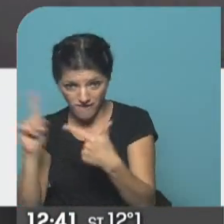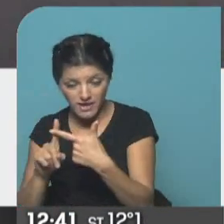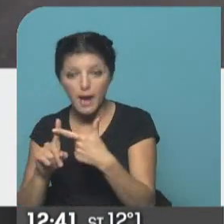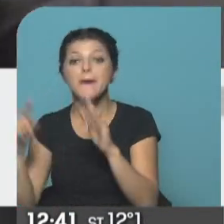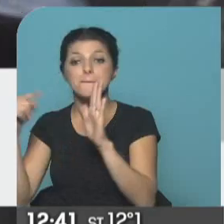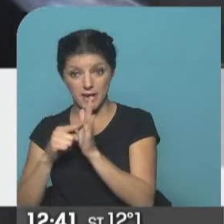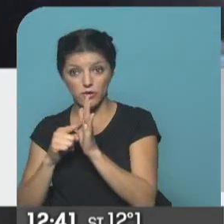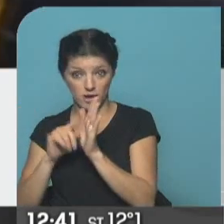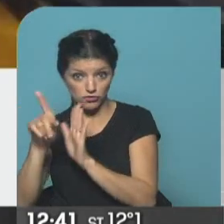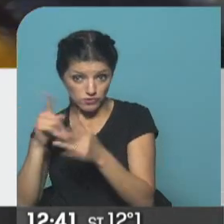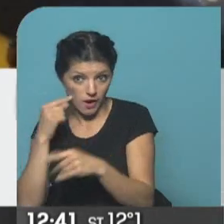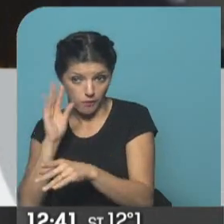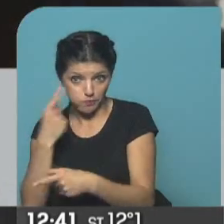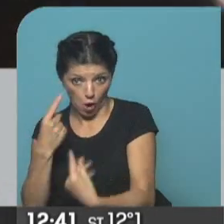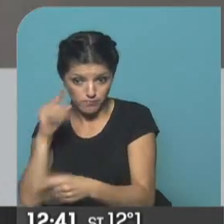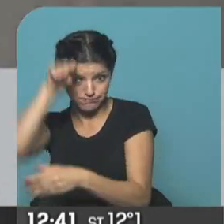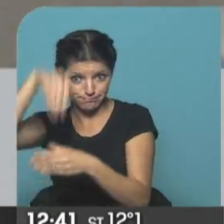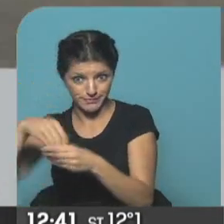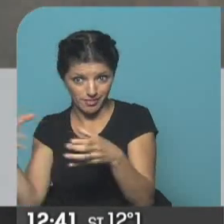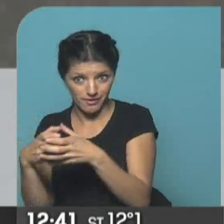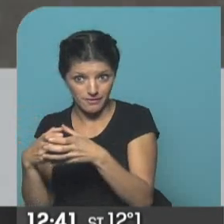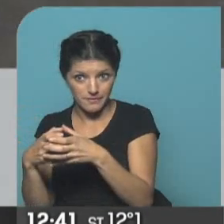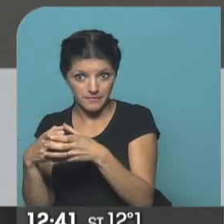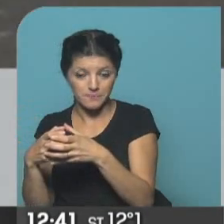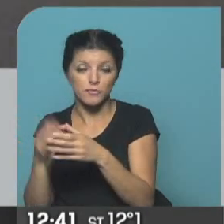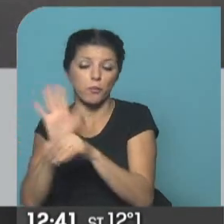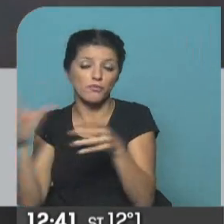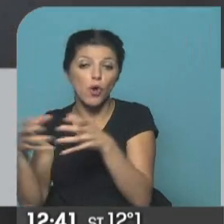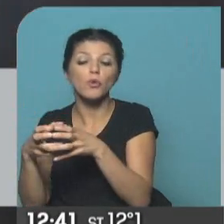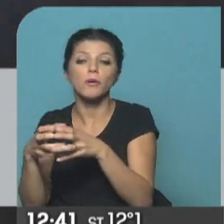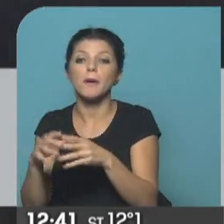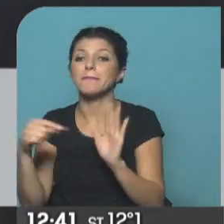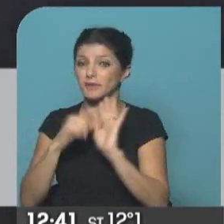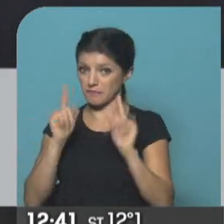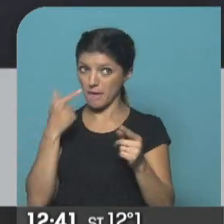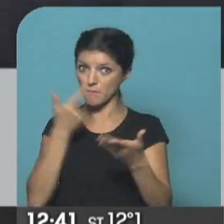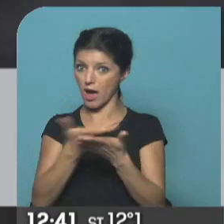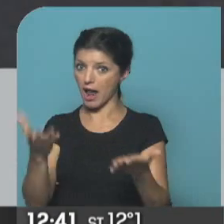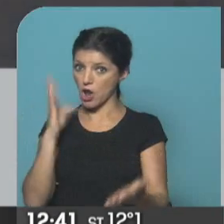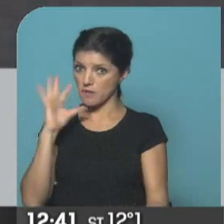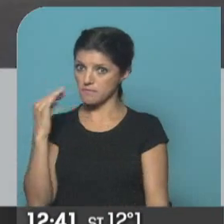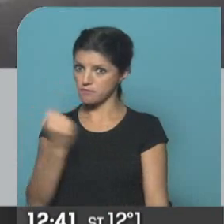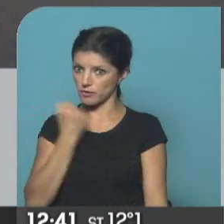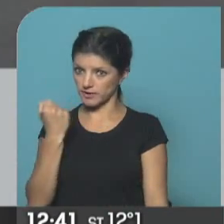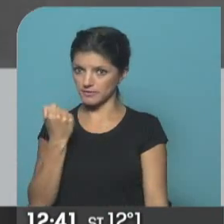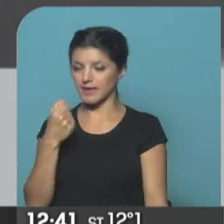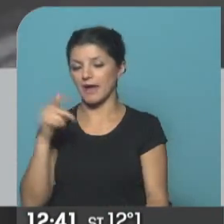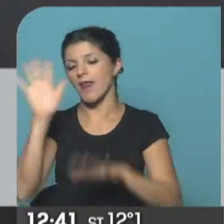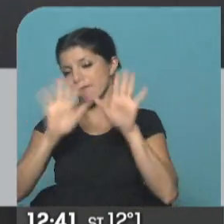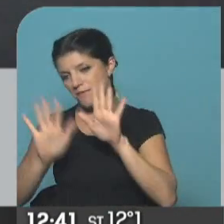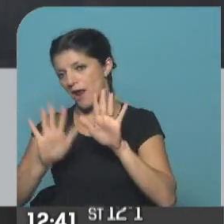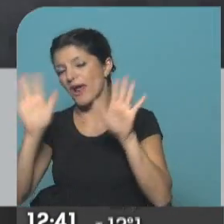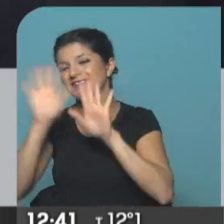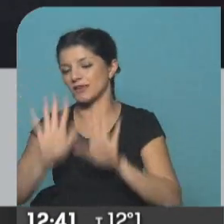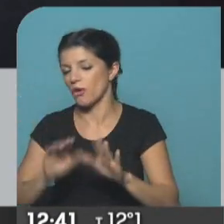estaban radicalizados. Pero a su vez mostraron una infraestructura importante, desorganizada, pero una infraestructura